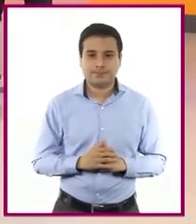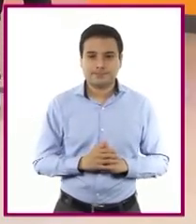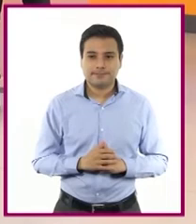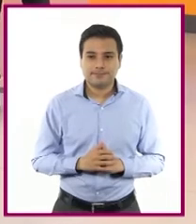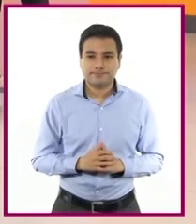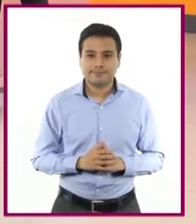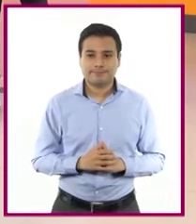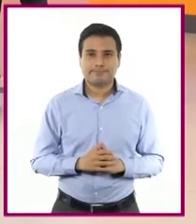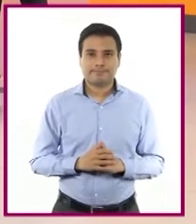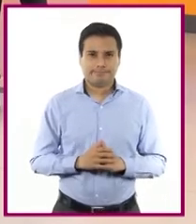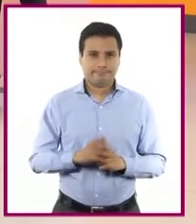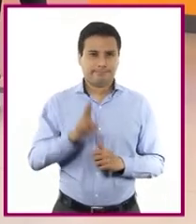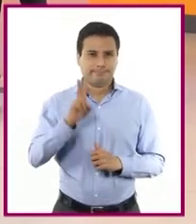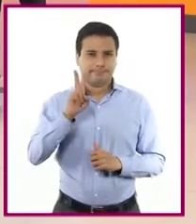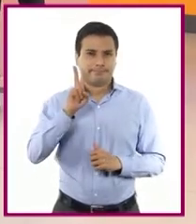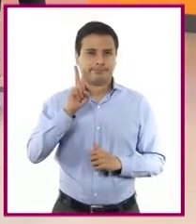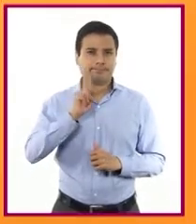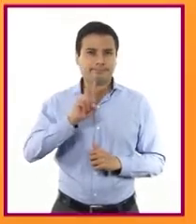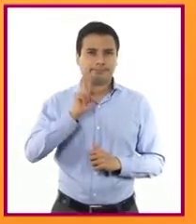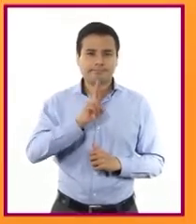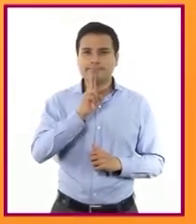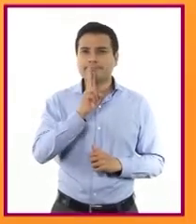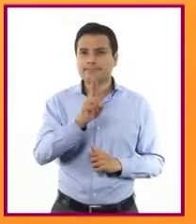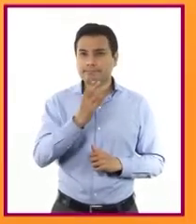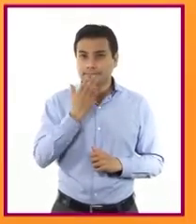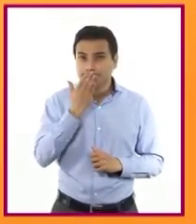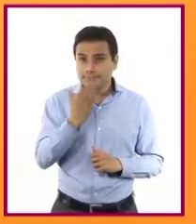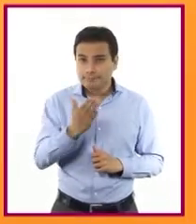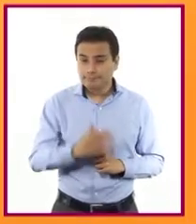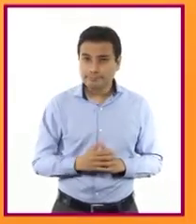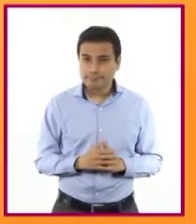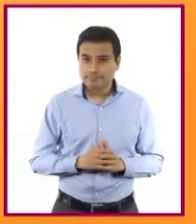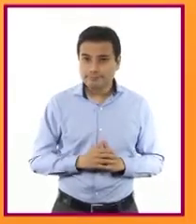Veamos si hemos llegado a la respuesta correcta.